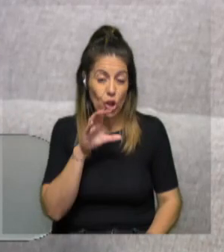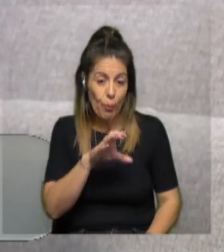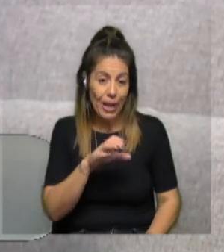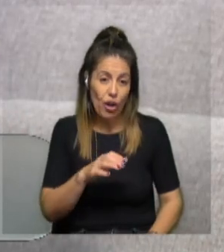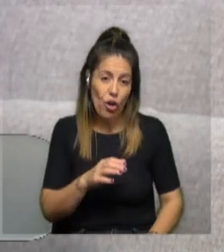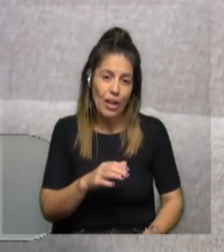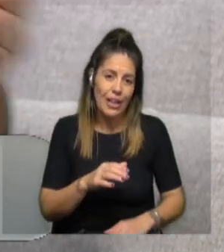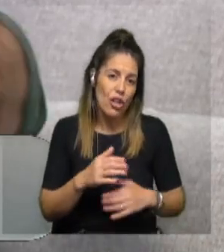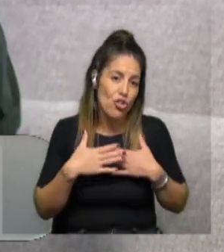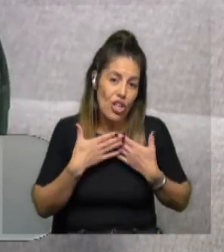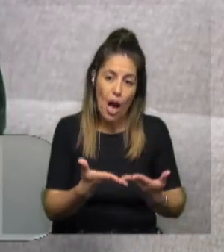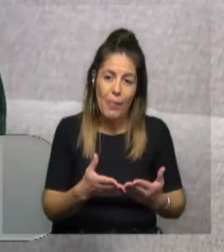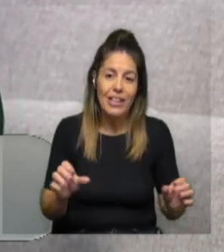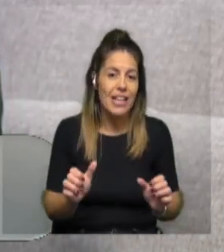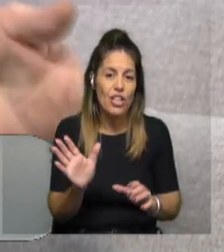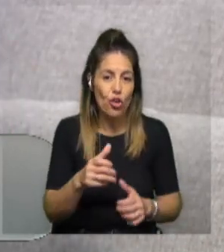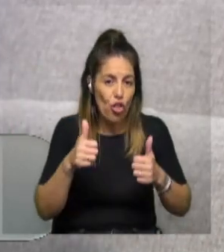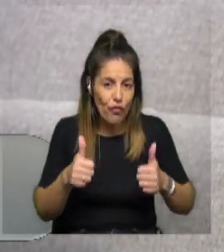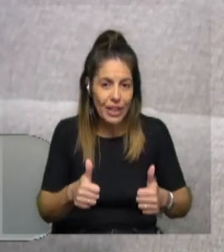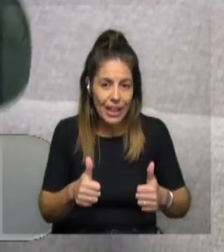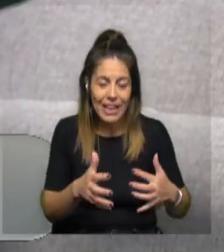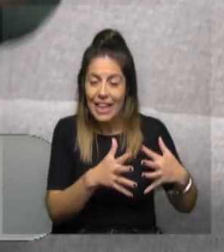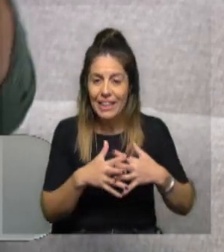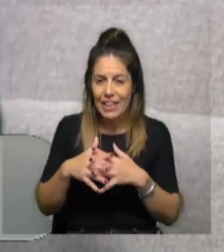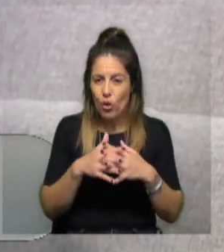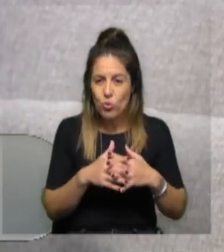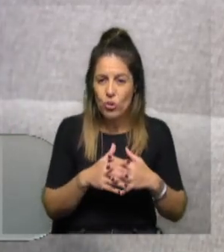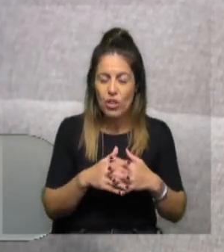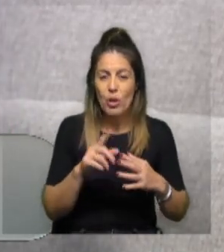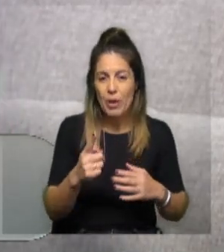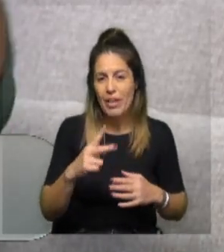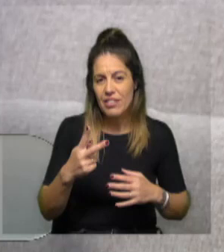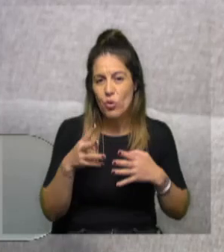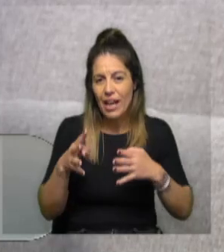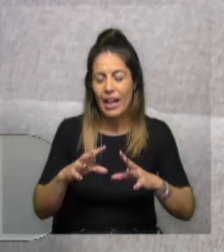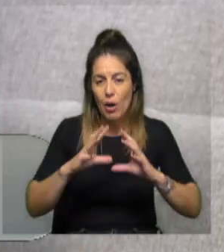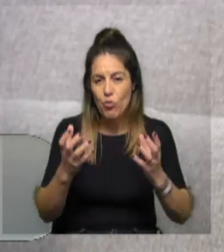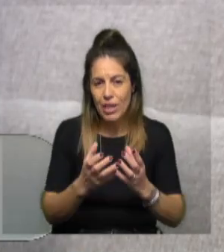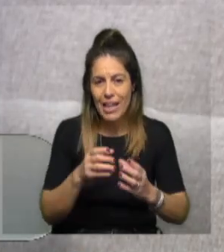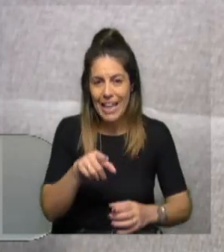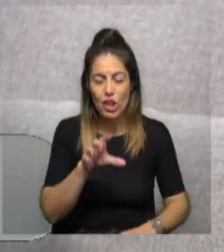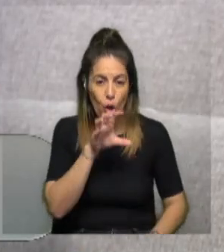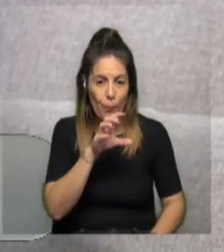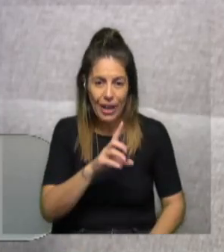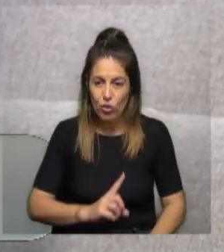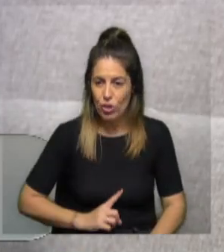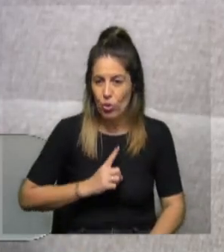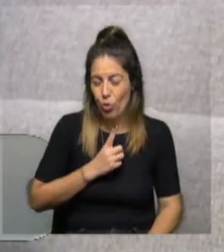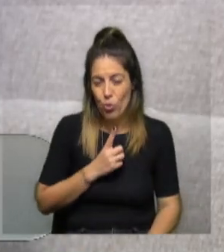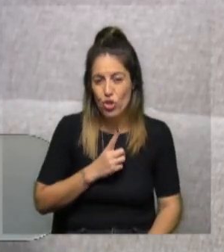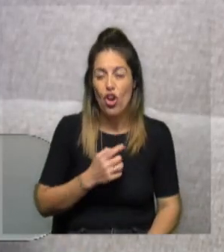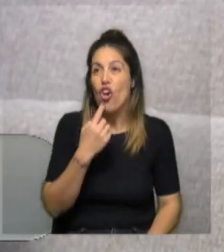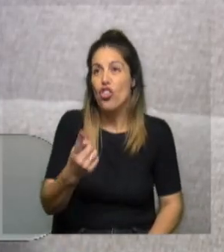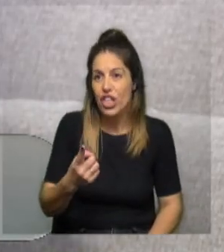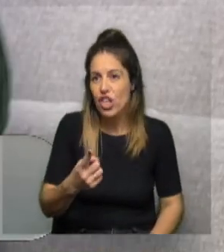hacen todo muy bien. Y Estados Unidos hace, en la Primera y Segunda Guerra Mundial, estos perros eran motivo de orgullo. No digo que Estados Unidos tenga la verdad de nada. Yo creo que no, que